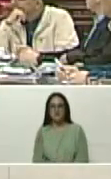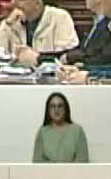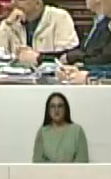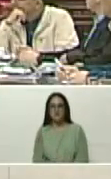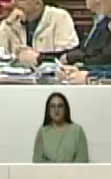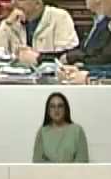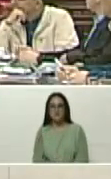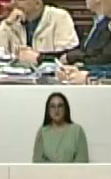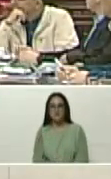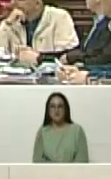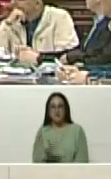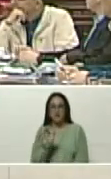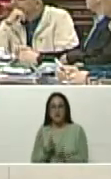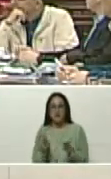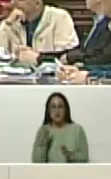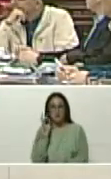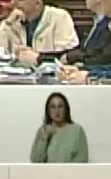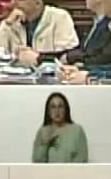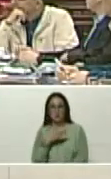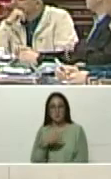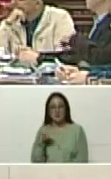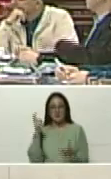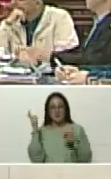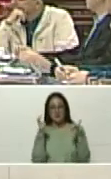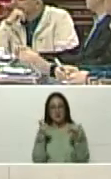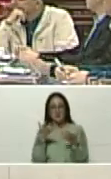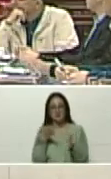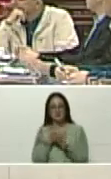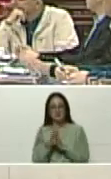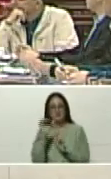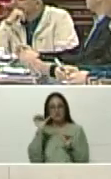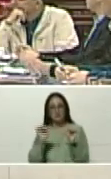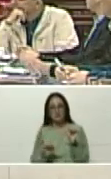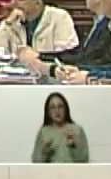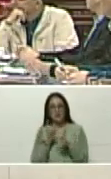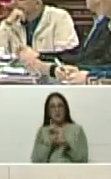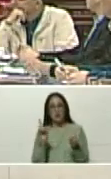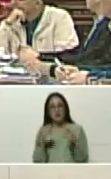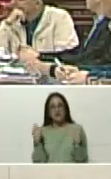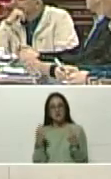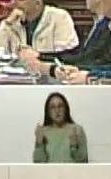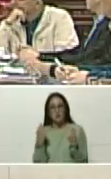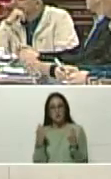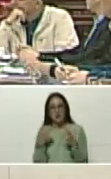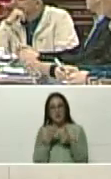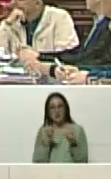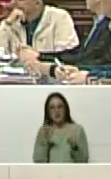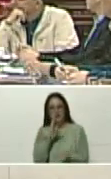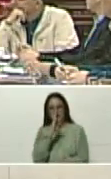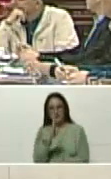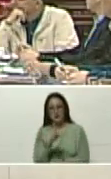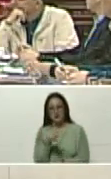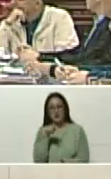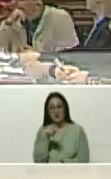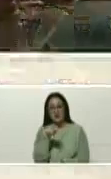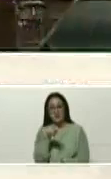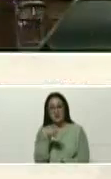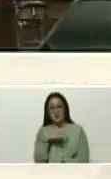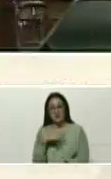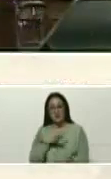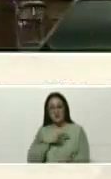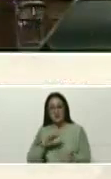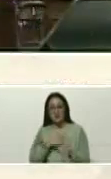ya en el libro azul, el comandante Chávez hablaba de la democracia popular, de la democracia directa. Este es nuestro